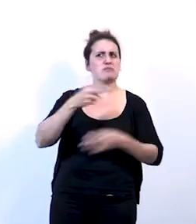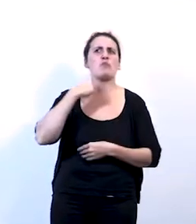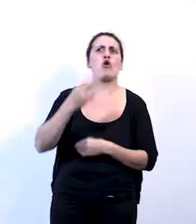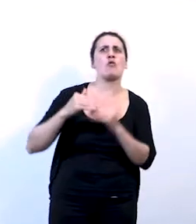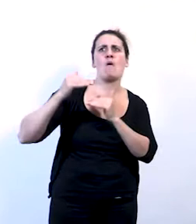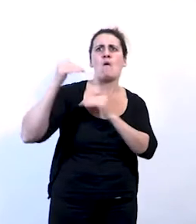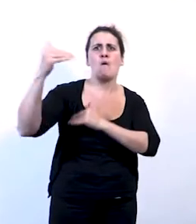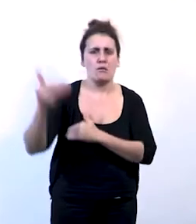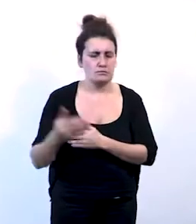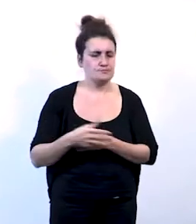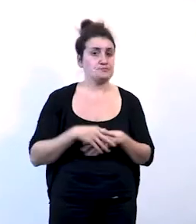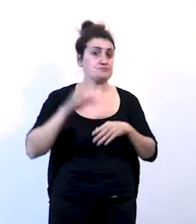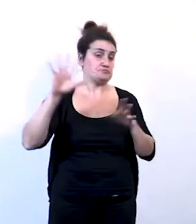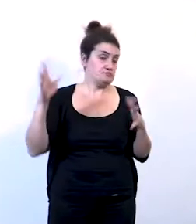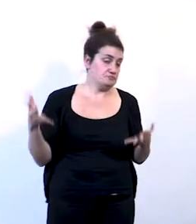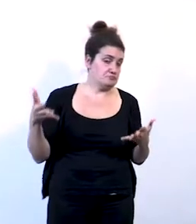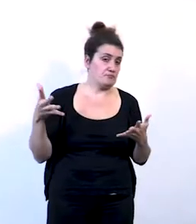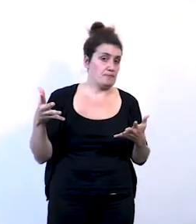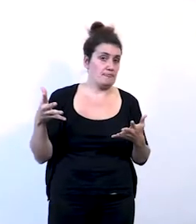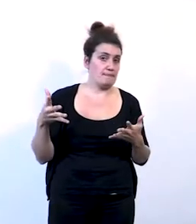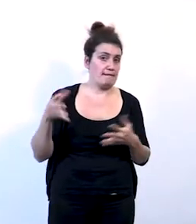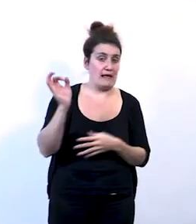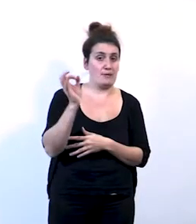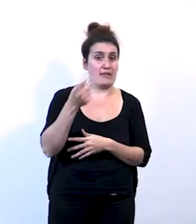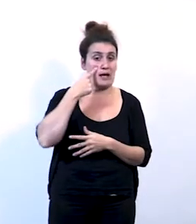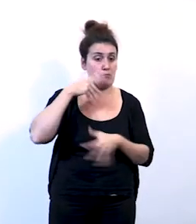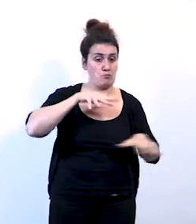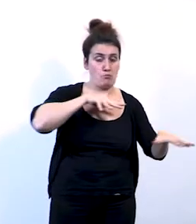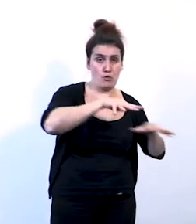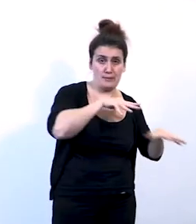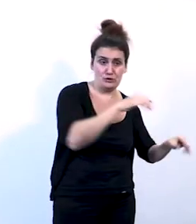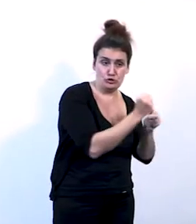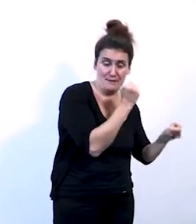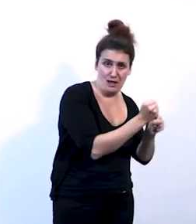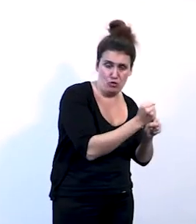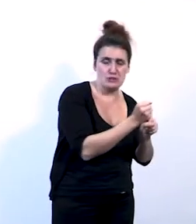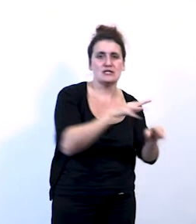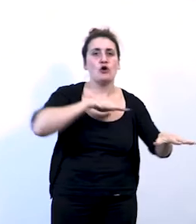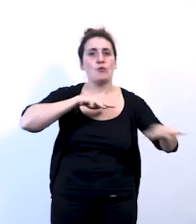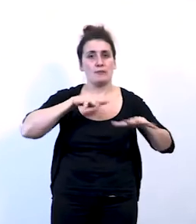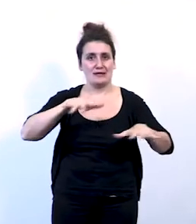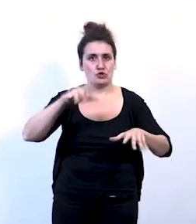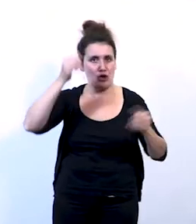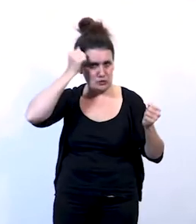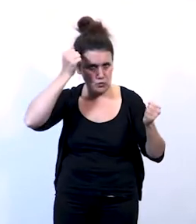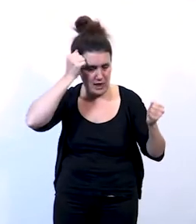están. Entonces, pero la verdad que entre el movimiento de trabajadores, el movimiento de estudiantes,